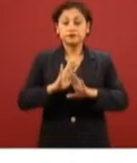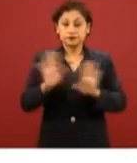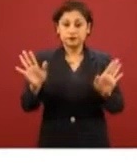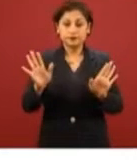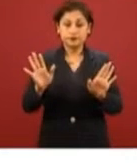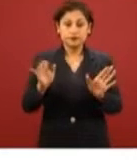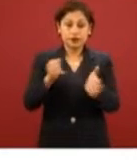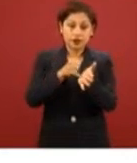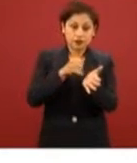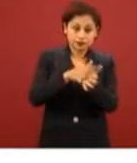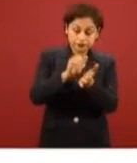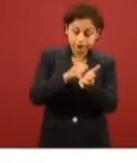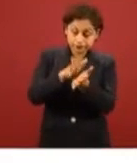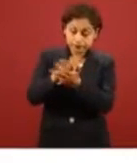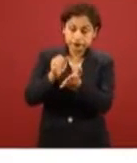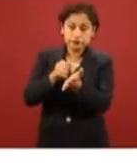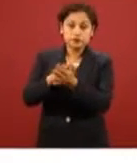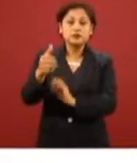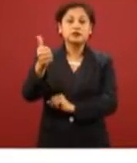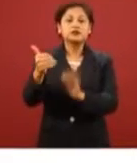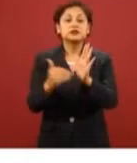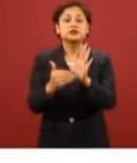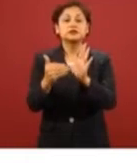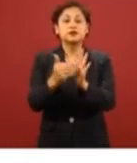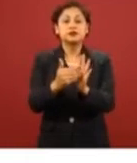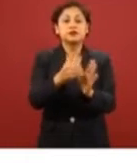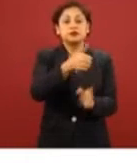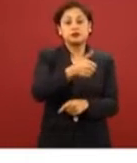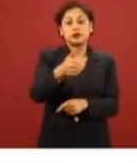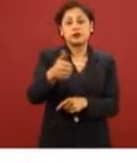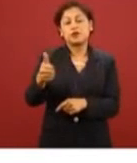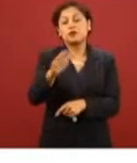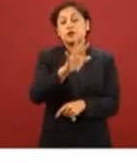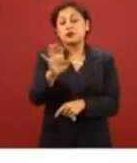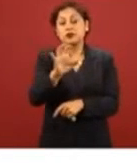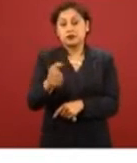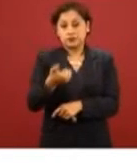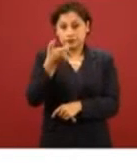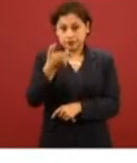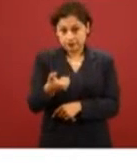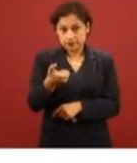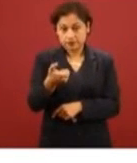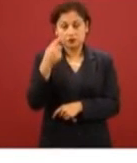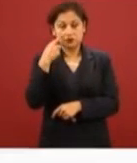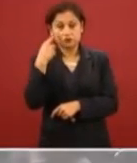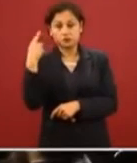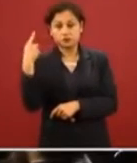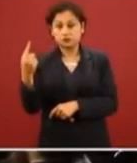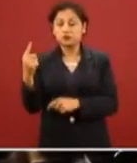Ya se elaboraron 6 millones de cachitos con un costo de 500 pesos cada uno, y ahí está el reverso